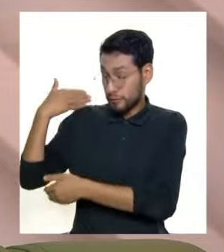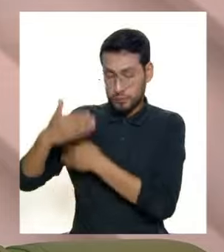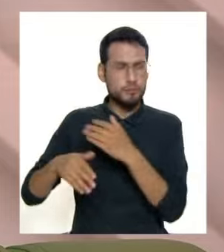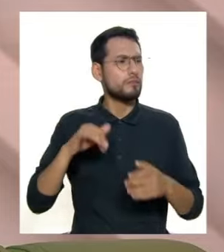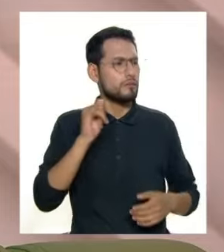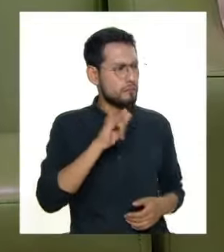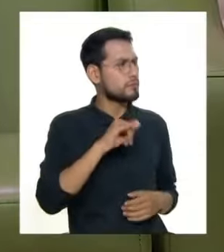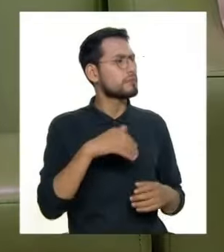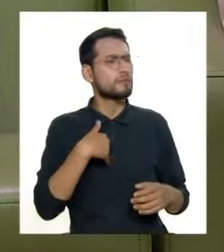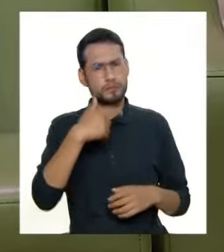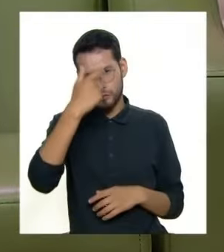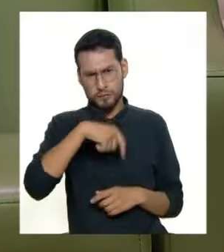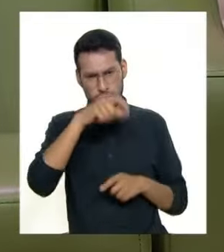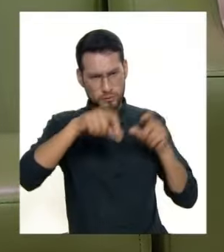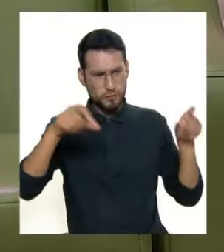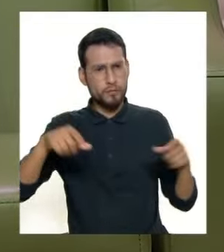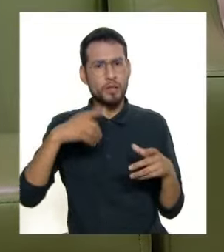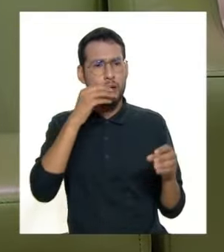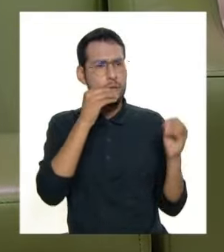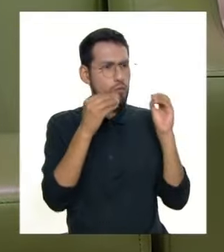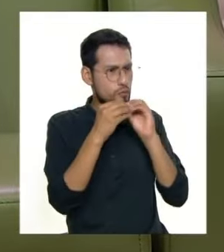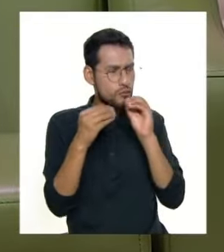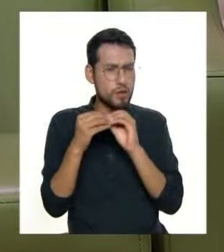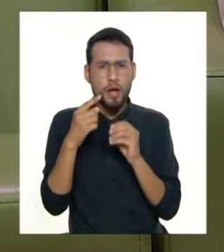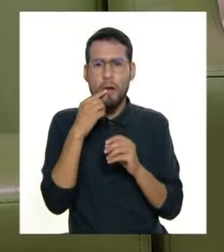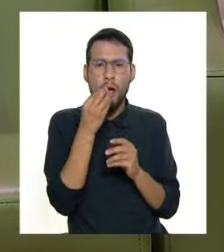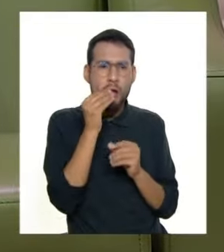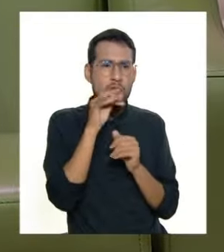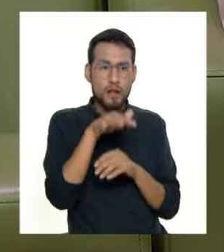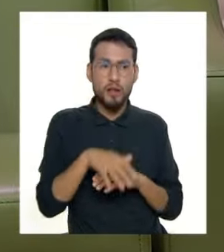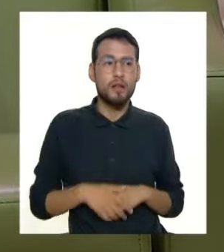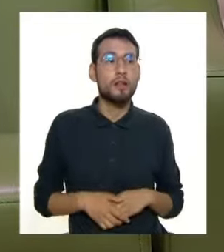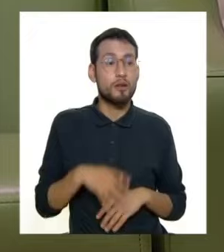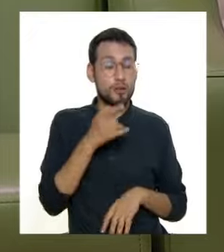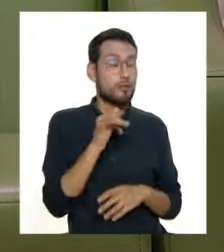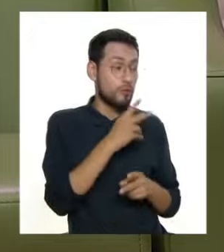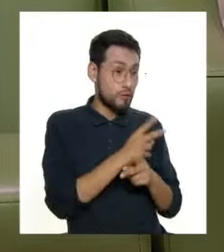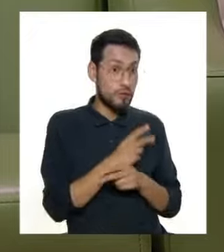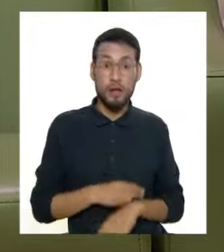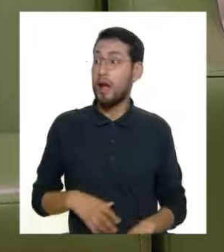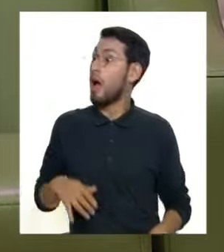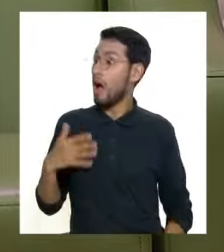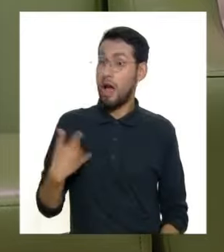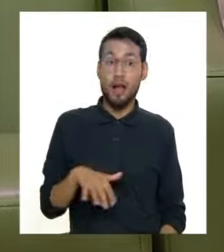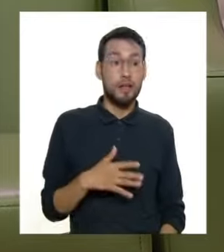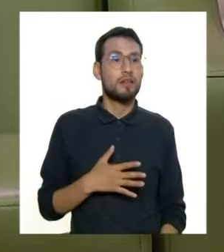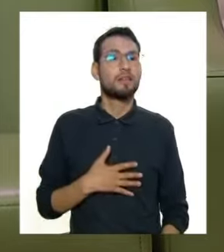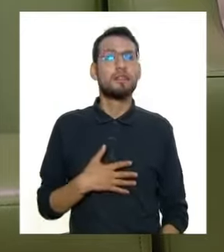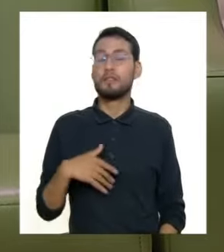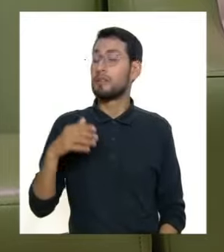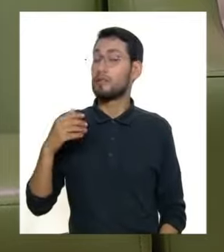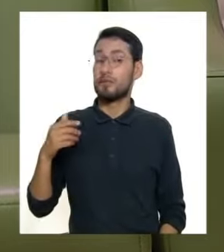da de individuo a individuo a través de los besos, a través de la saliva. Así que ten cuidado, por favor. Hay una bacteria. Hay una bacteria. Si yo chapo ahí con cualquiera, me sale